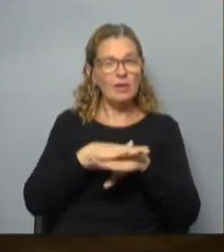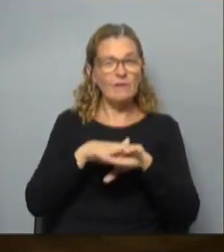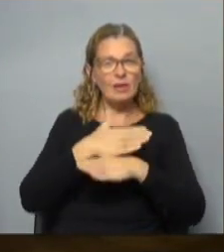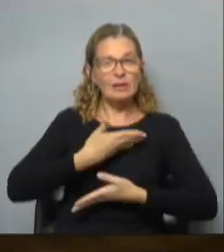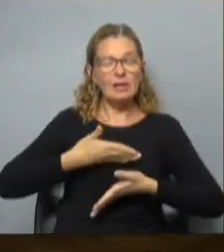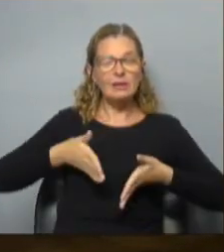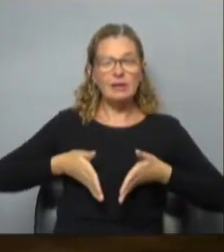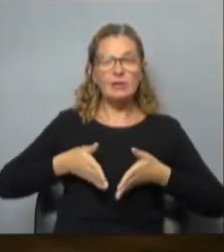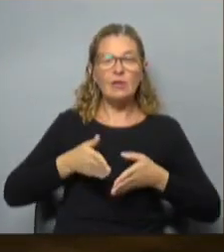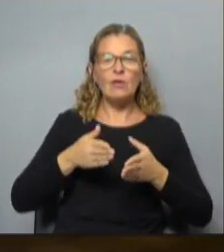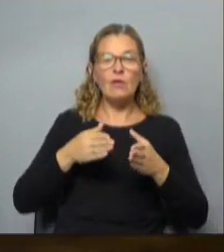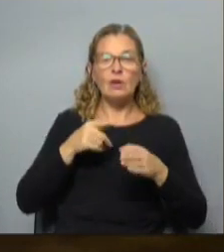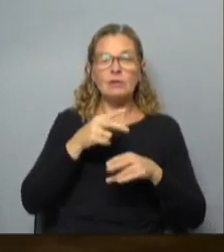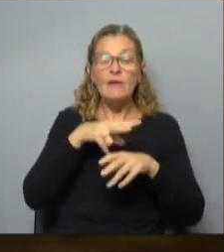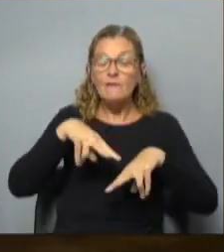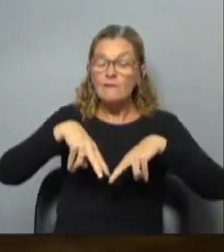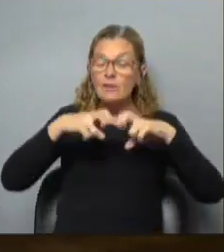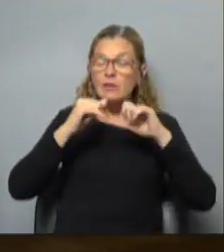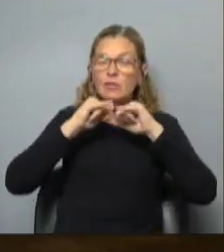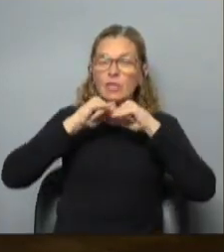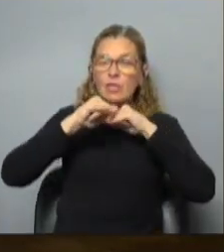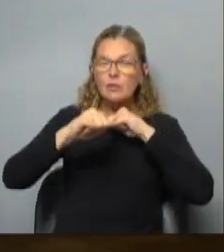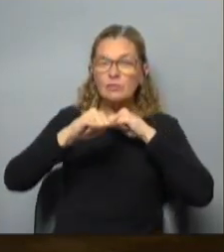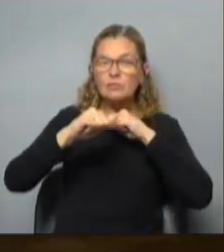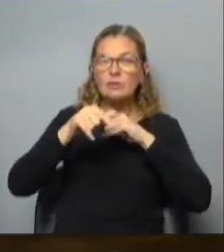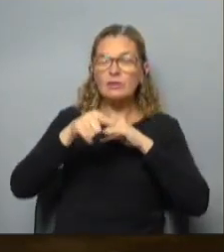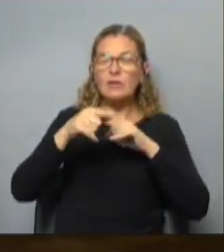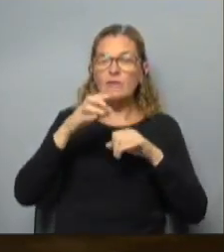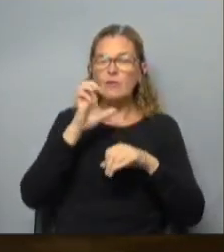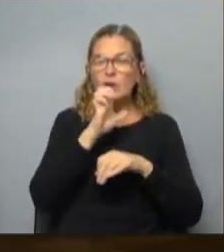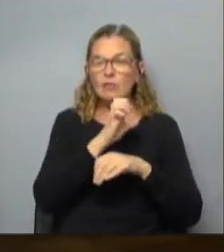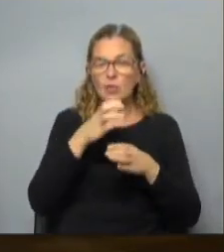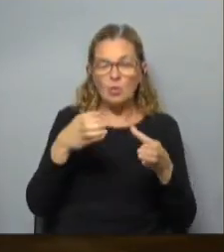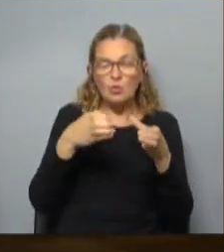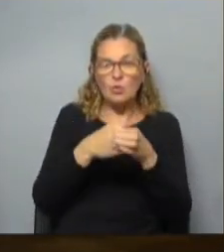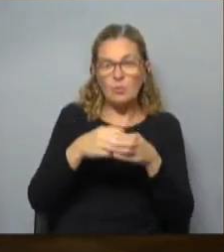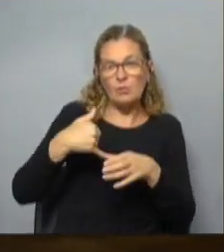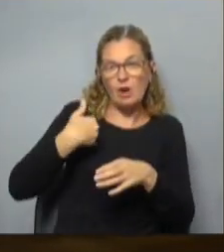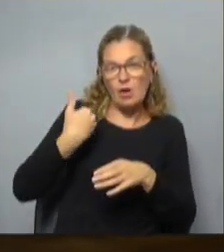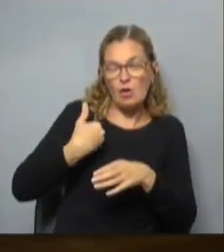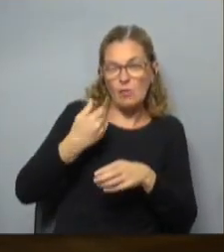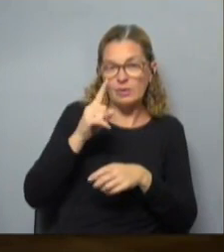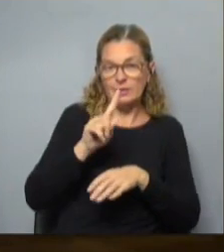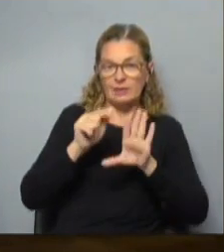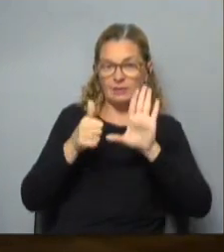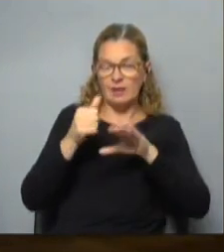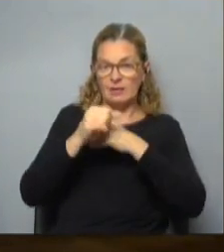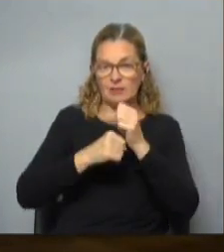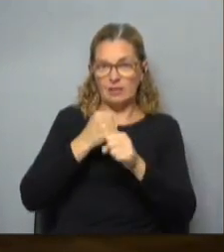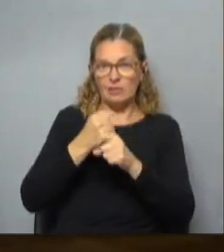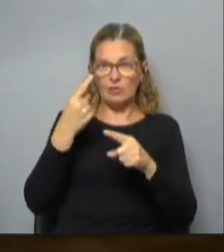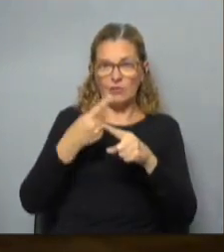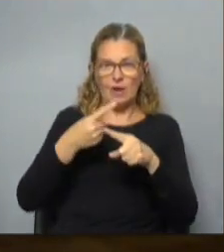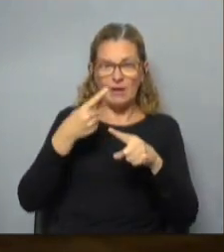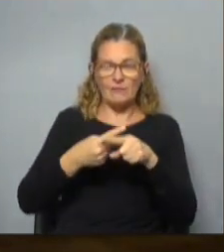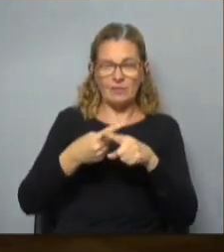violencia doméstica está investigando una denuncia de violación grupal a una joven una joven de 16 años en una fiesta